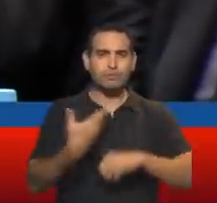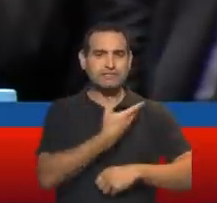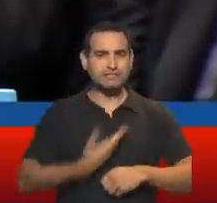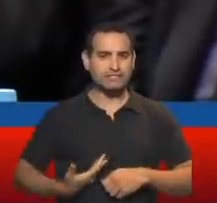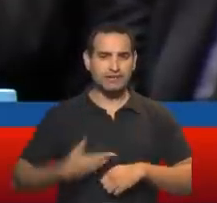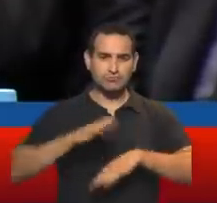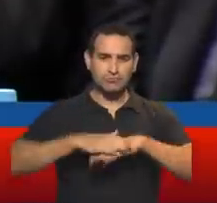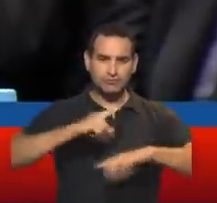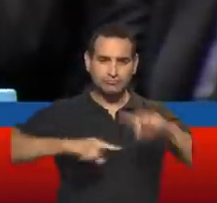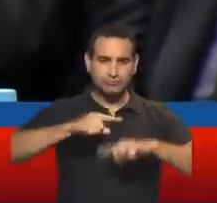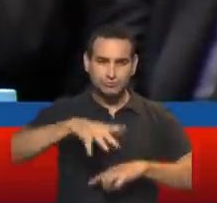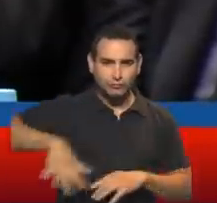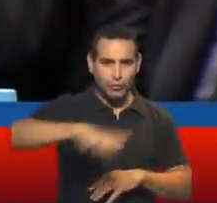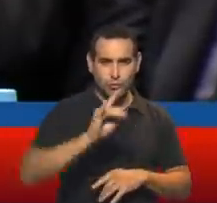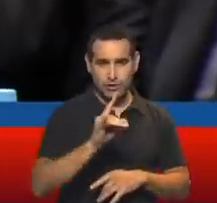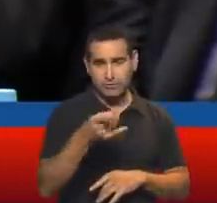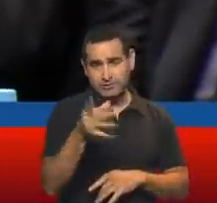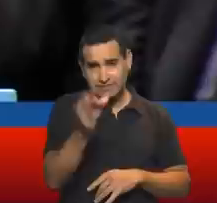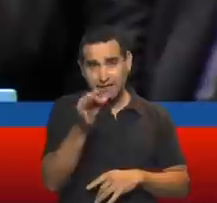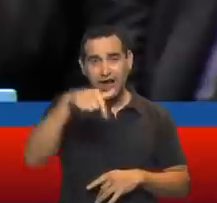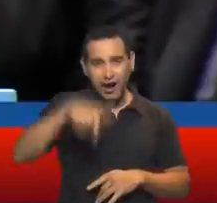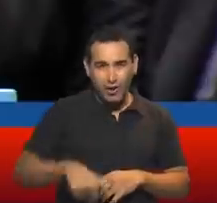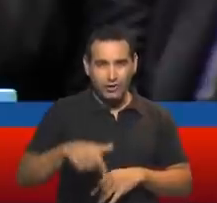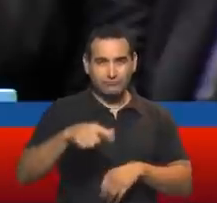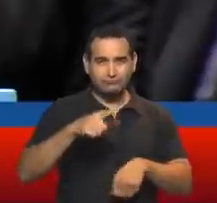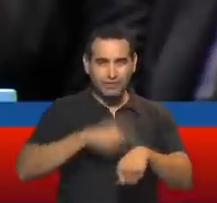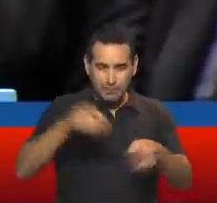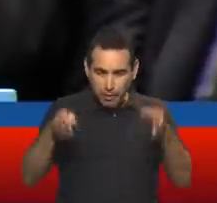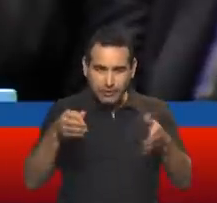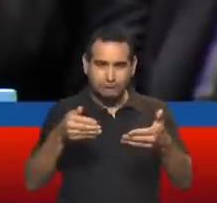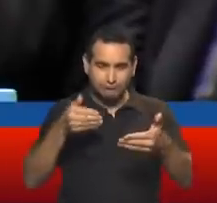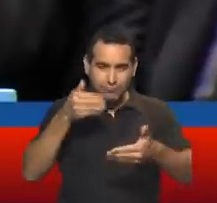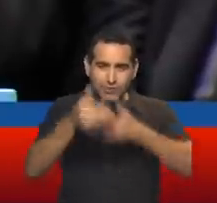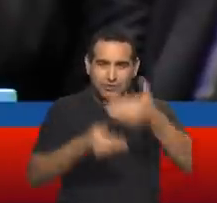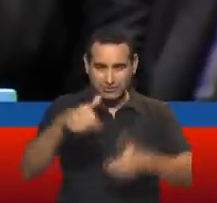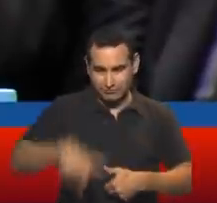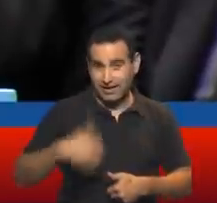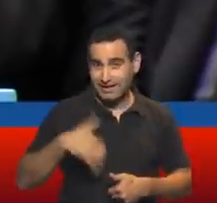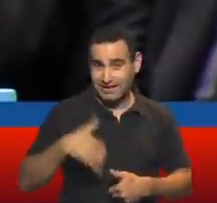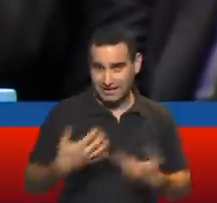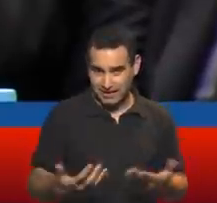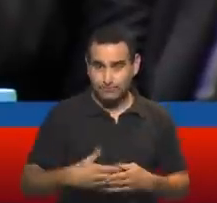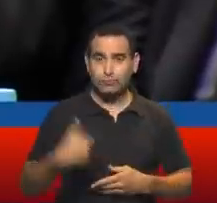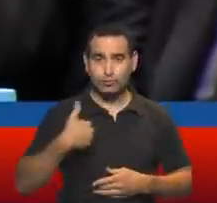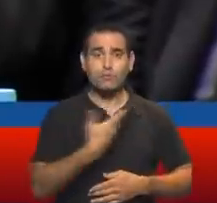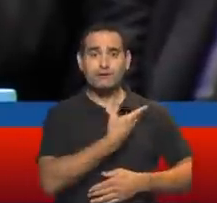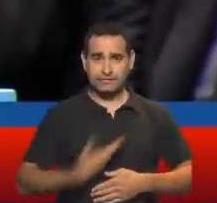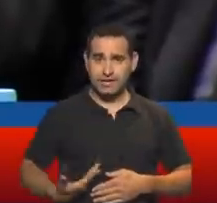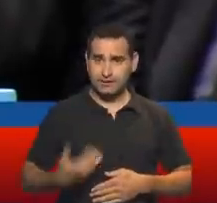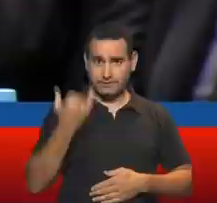Bolivia. Como ustedes conocen, hoy hay un periodo de transición en mi país. Como presidente